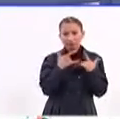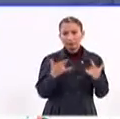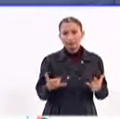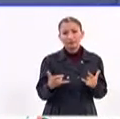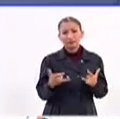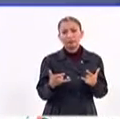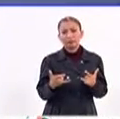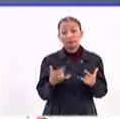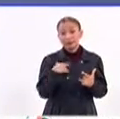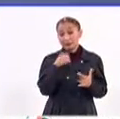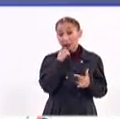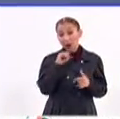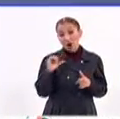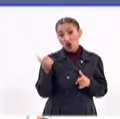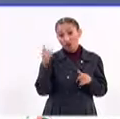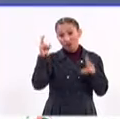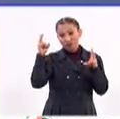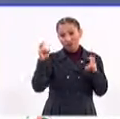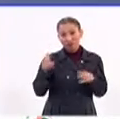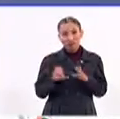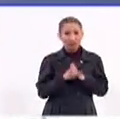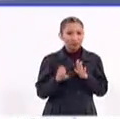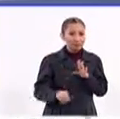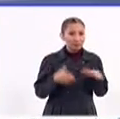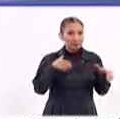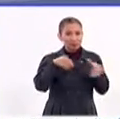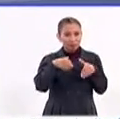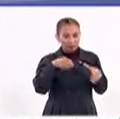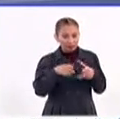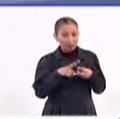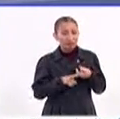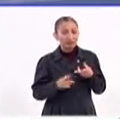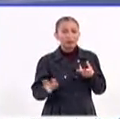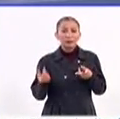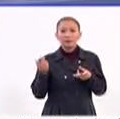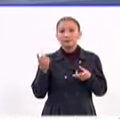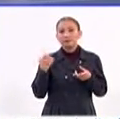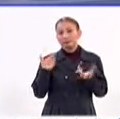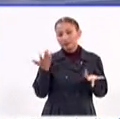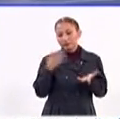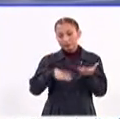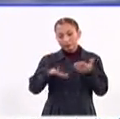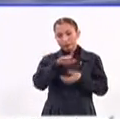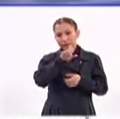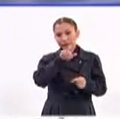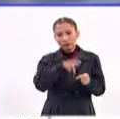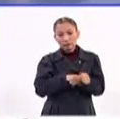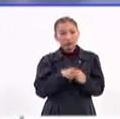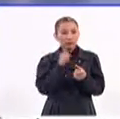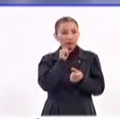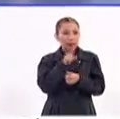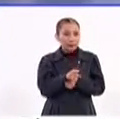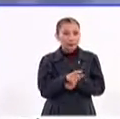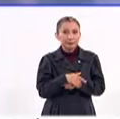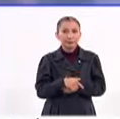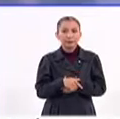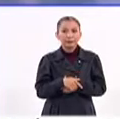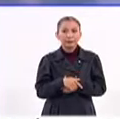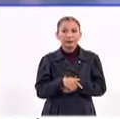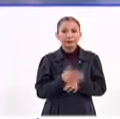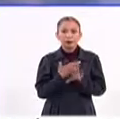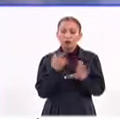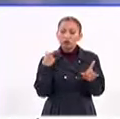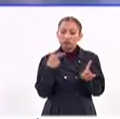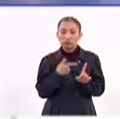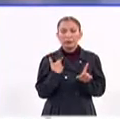históricamente, además de otros aspectos como el comercial, como el social, pues por supuesto también está de forma